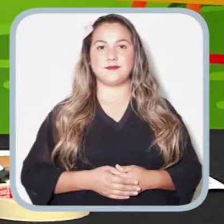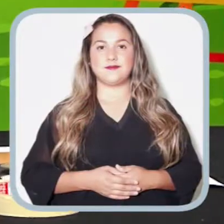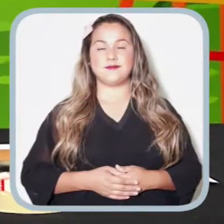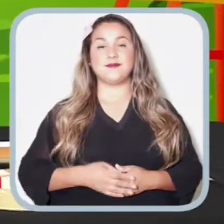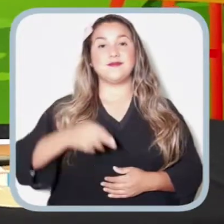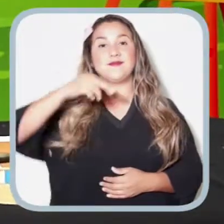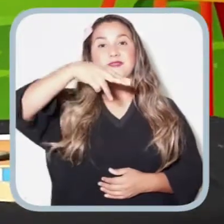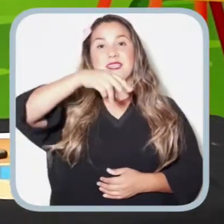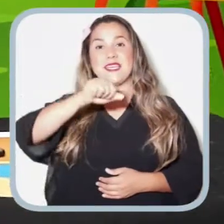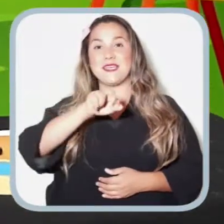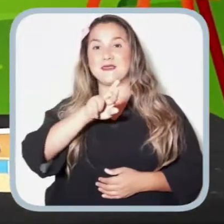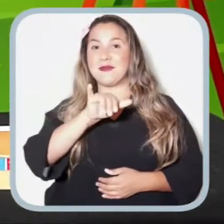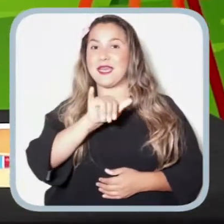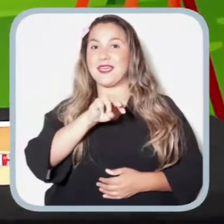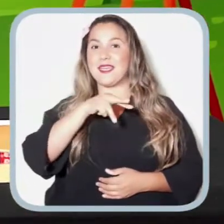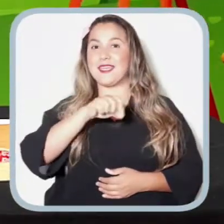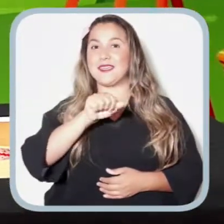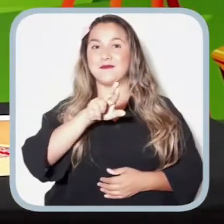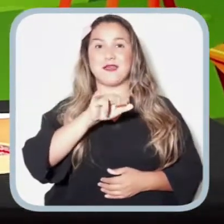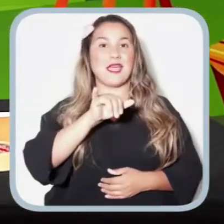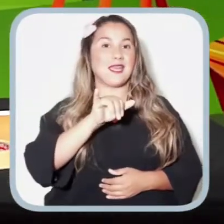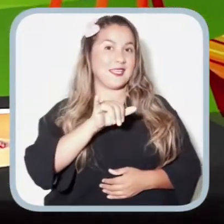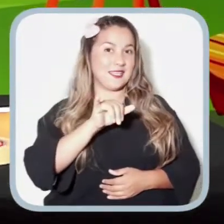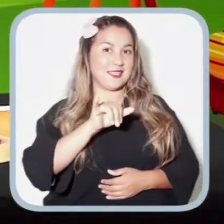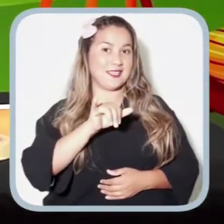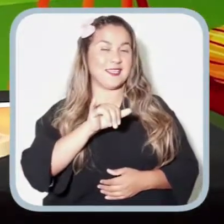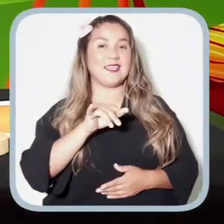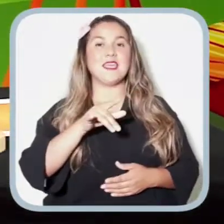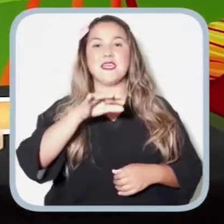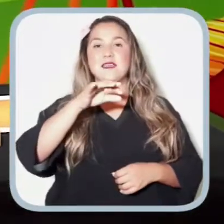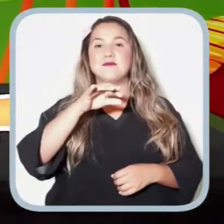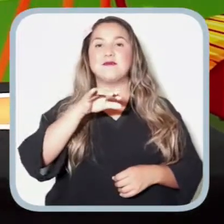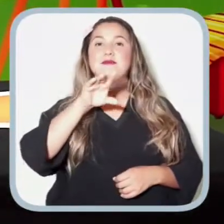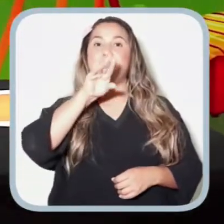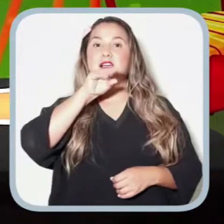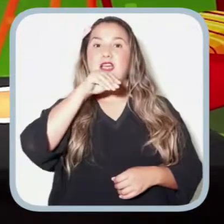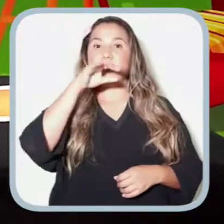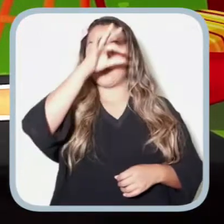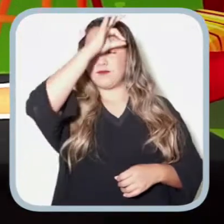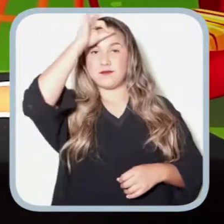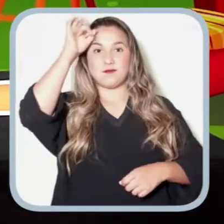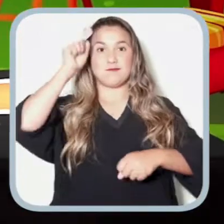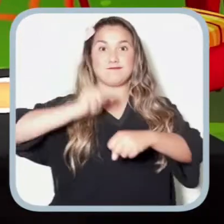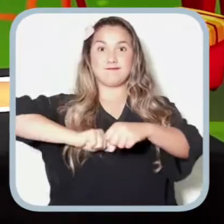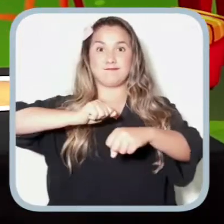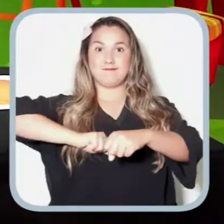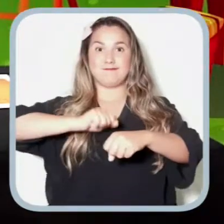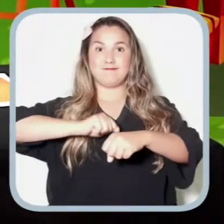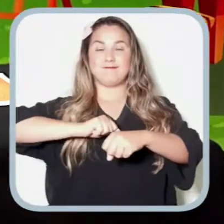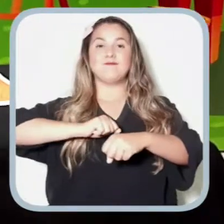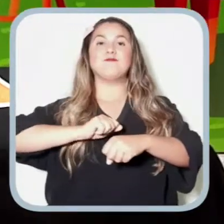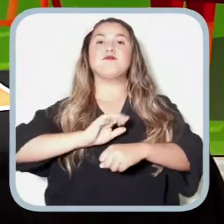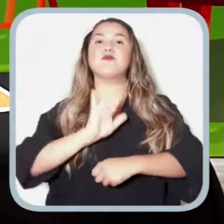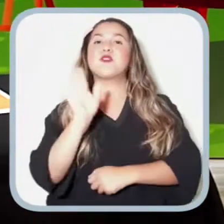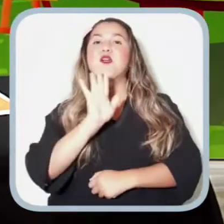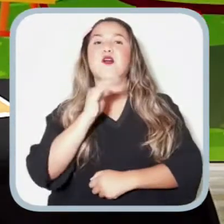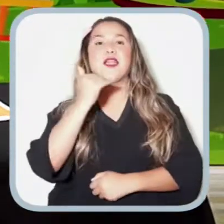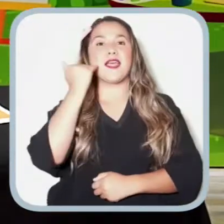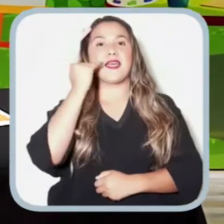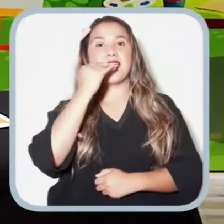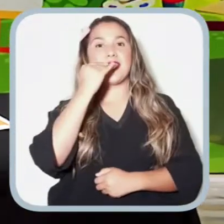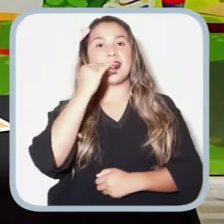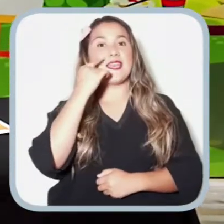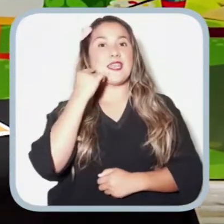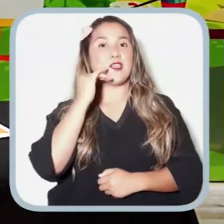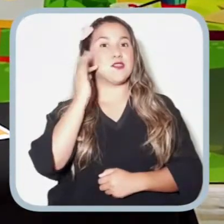madre mari más a mi madre pichikeche hola niños y niñas como están yo